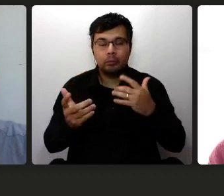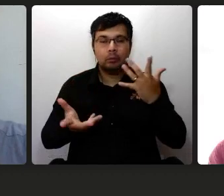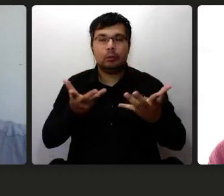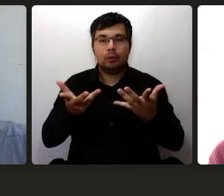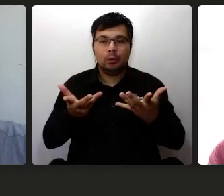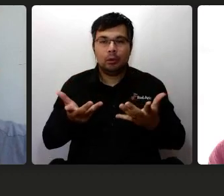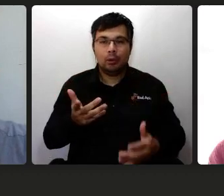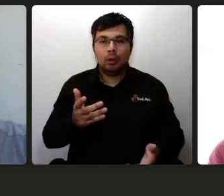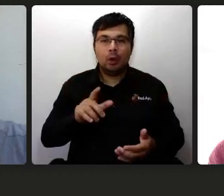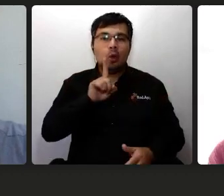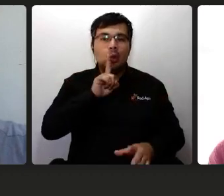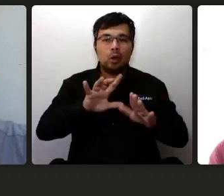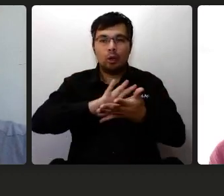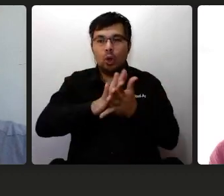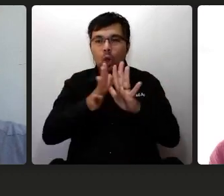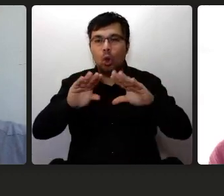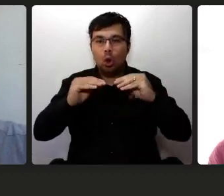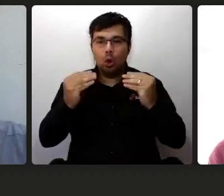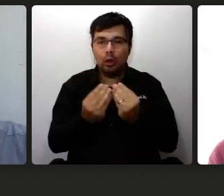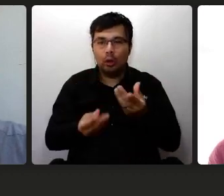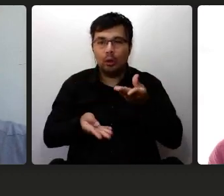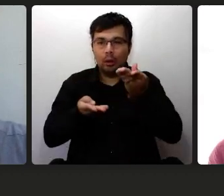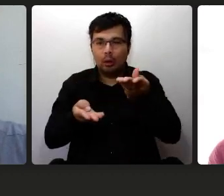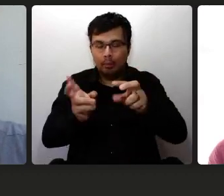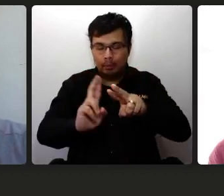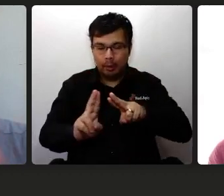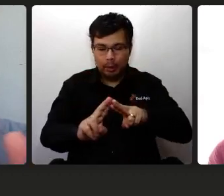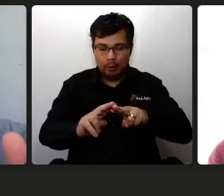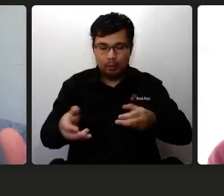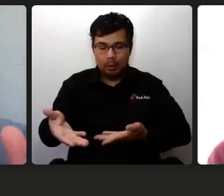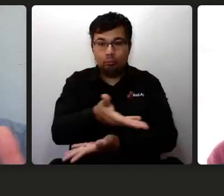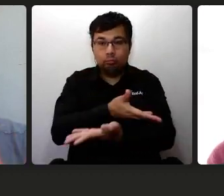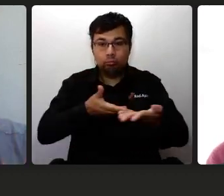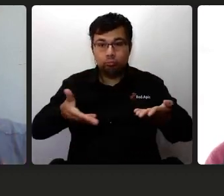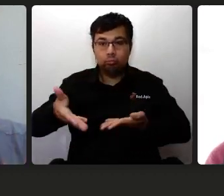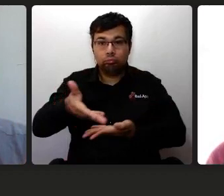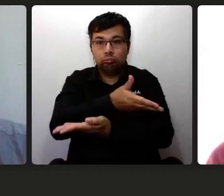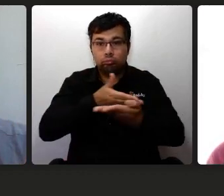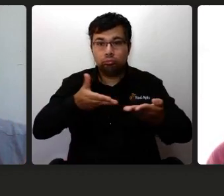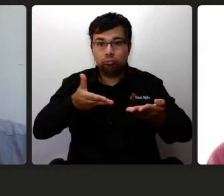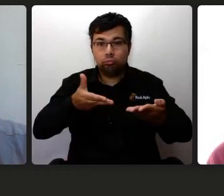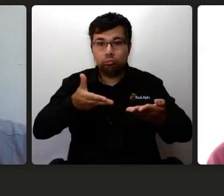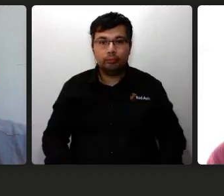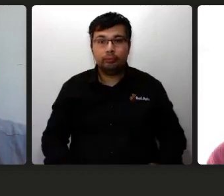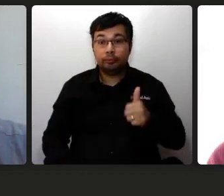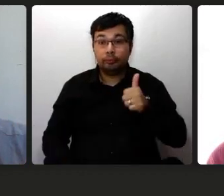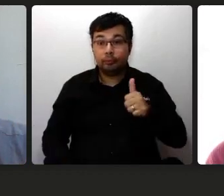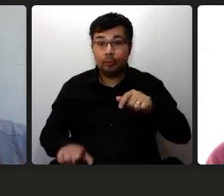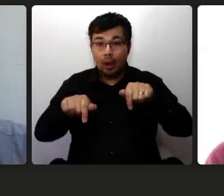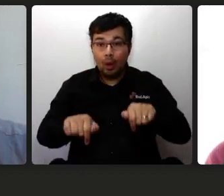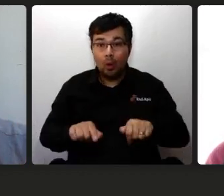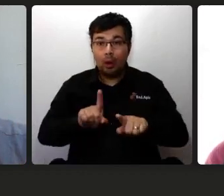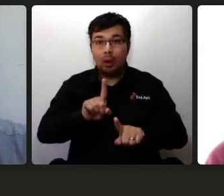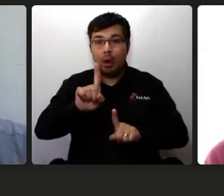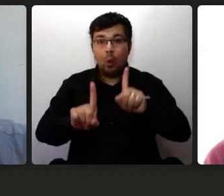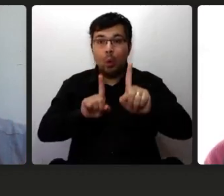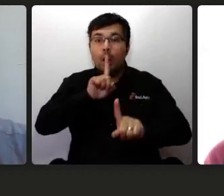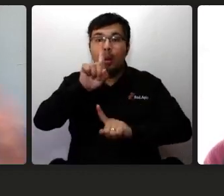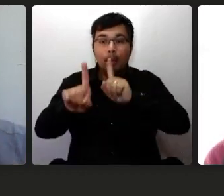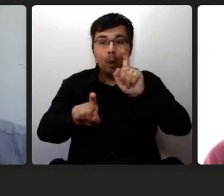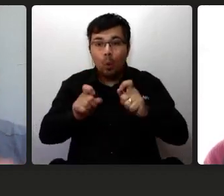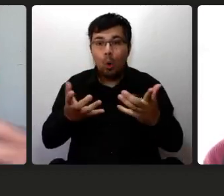vista de poder generar, digamos, la instancia. Daniel, voy con algunas consultas, ¿te parece, Magdalena, para que de repente a ver cómo